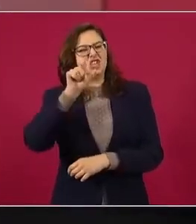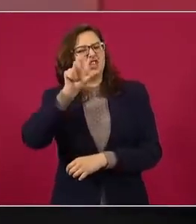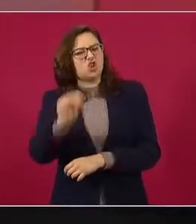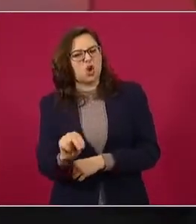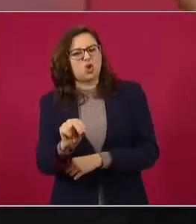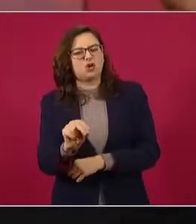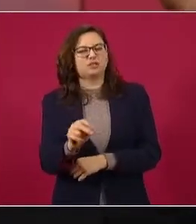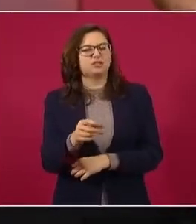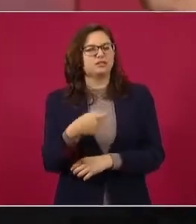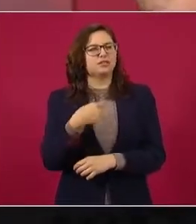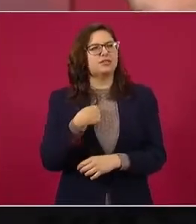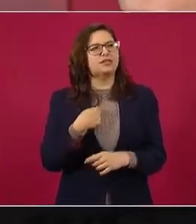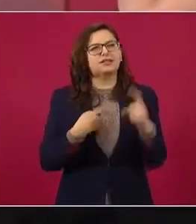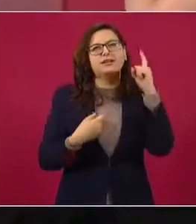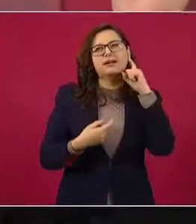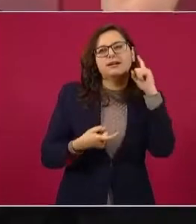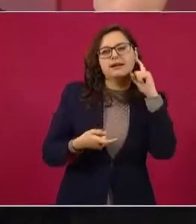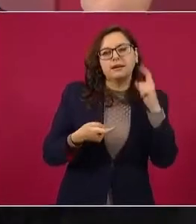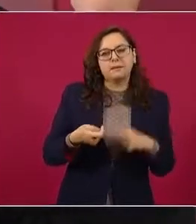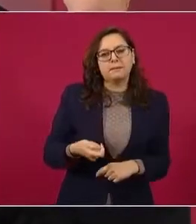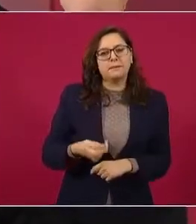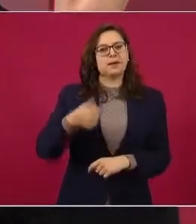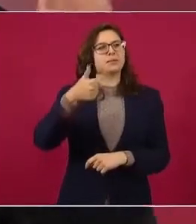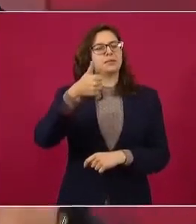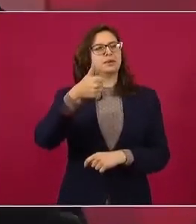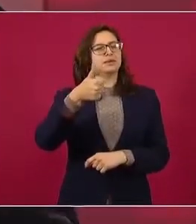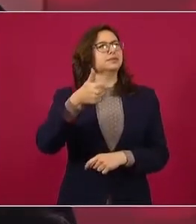Para mí en ese entonces, ¿qué es esto?